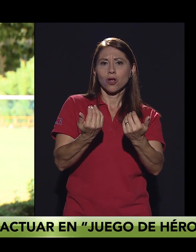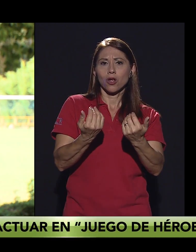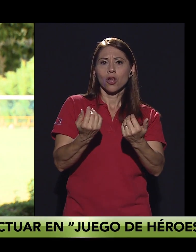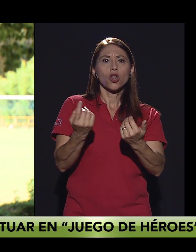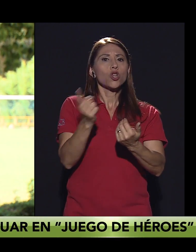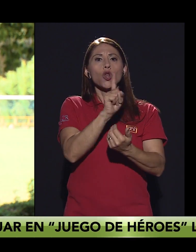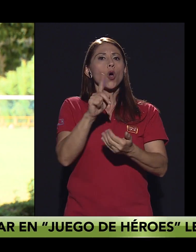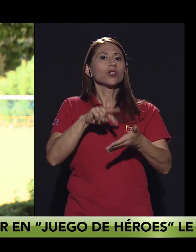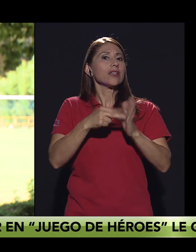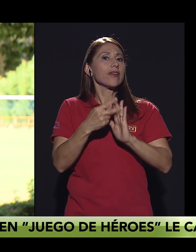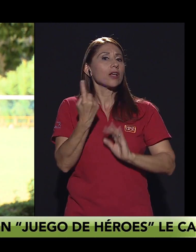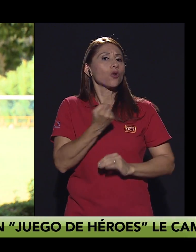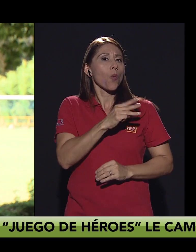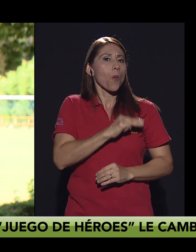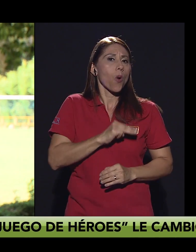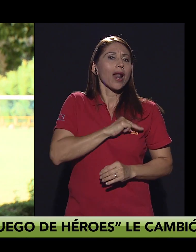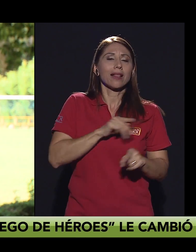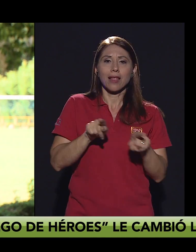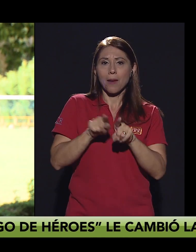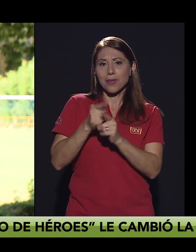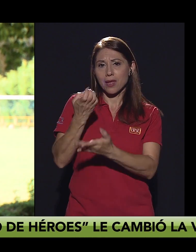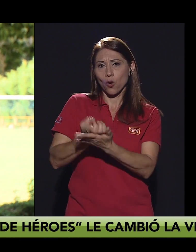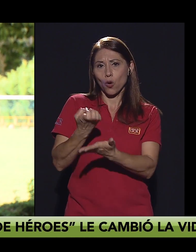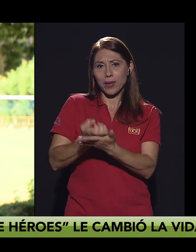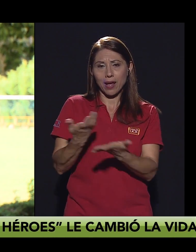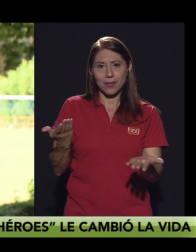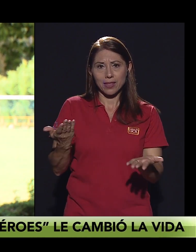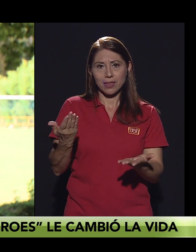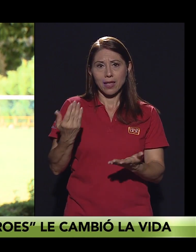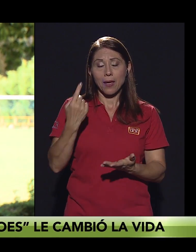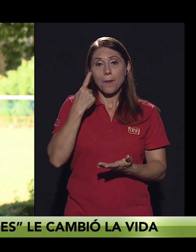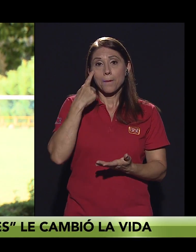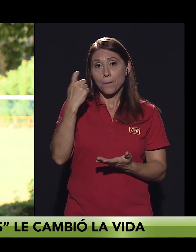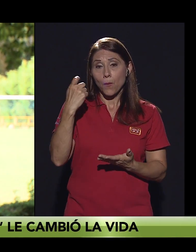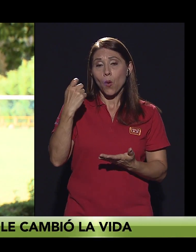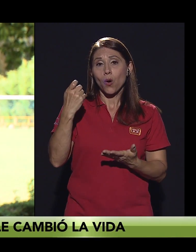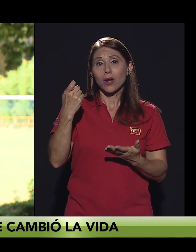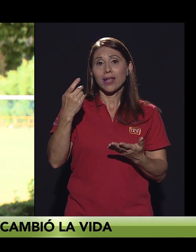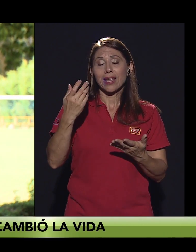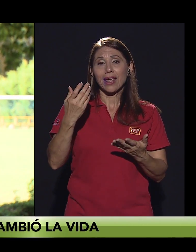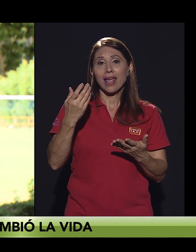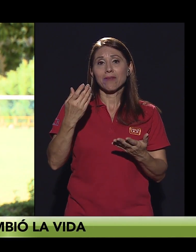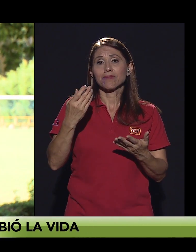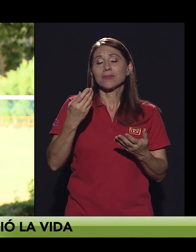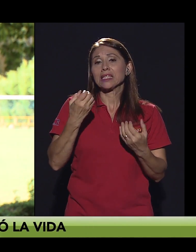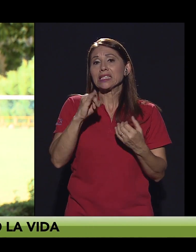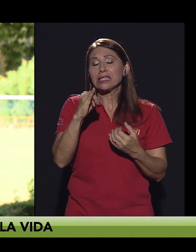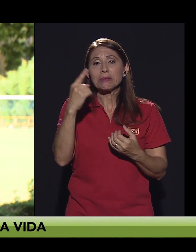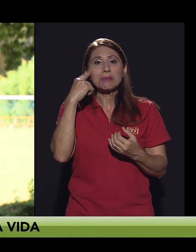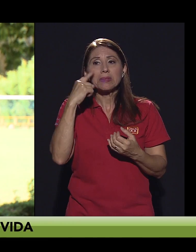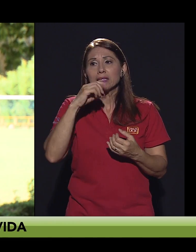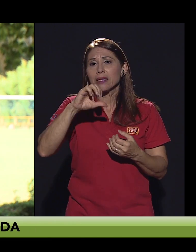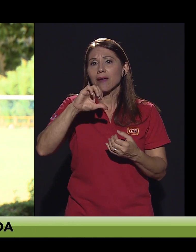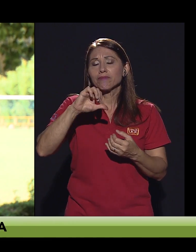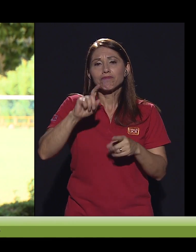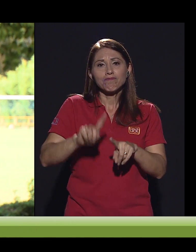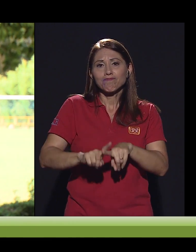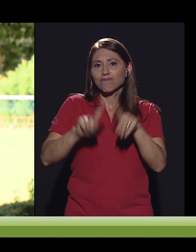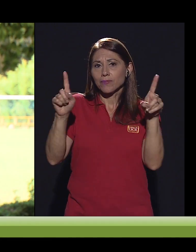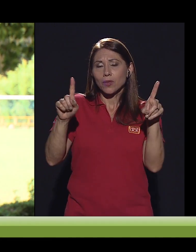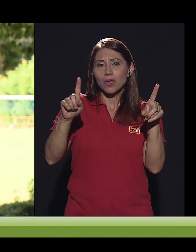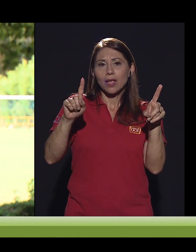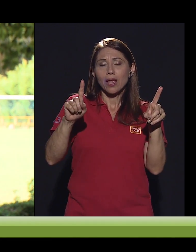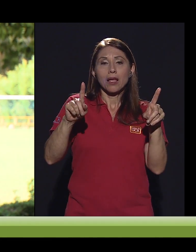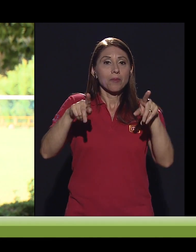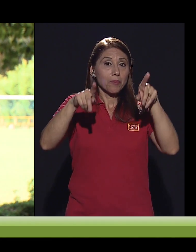moral, también económicamente, porque se va para otro lado y las personas